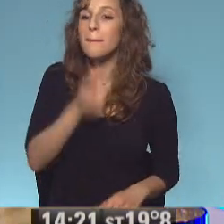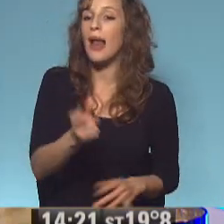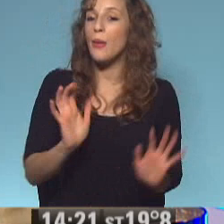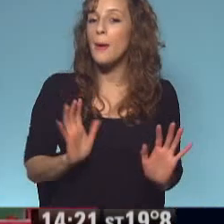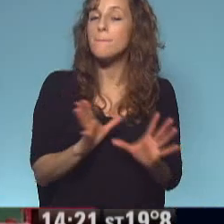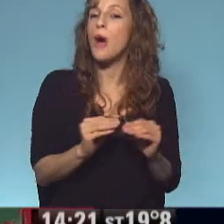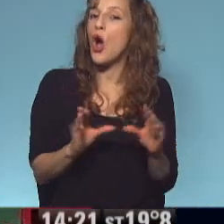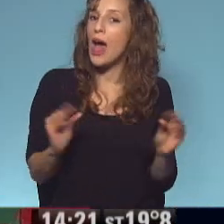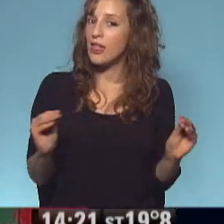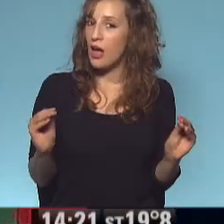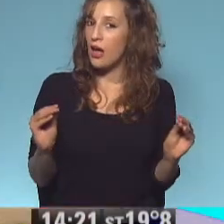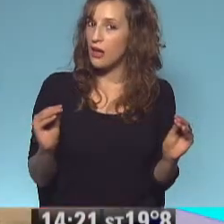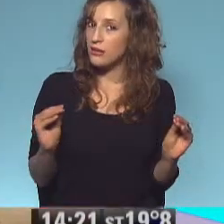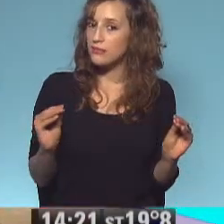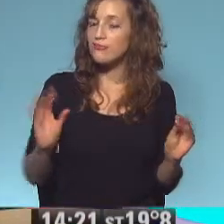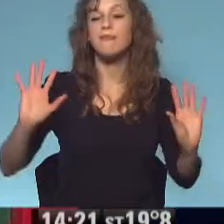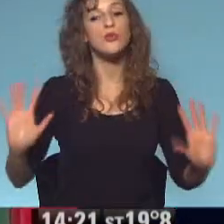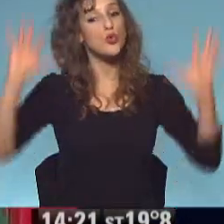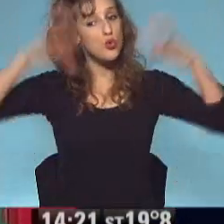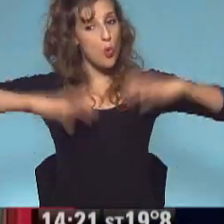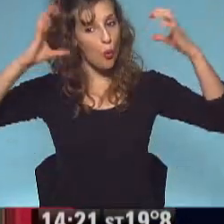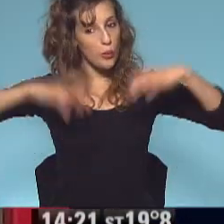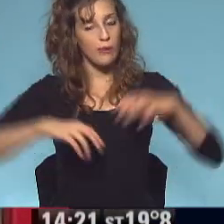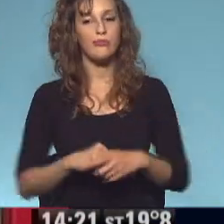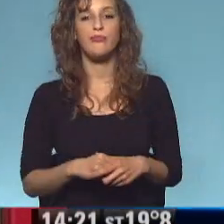mojadas. Mojadas. Lluvia. Lluvia. Lluvia.